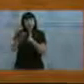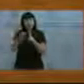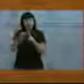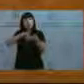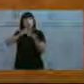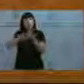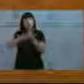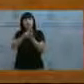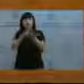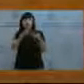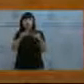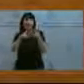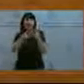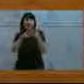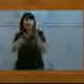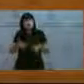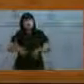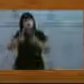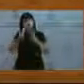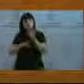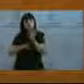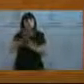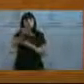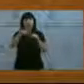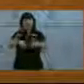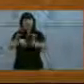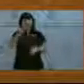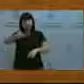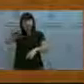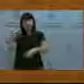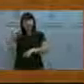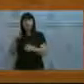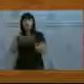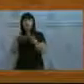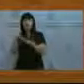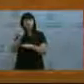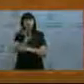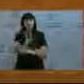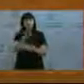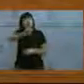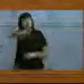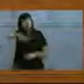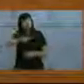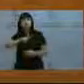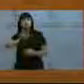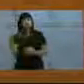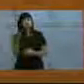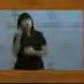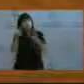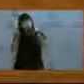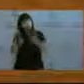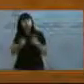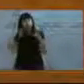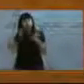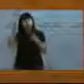de ley de transparencia y buen gobierno. Presentado en esta Cámara hace un año, hemos de esforzarnos para alcanzar un